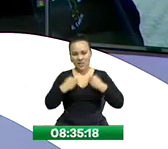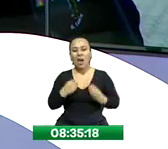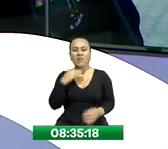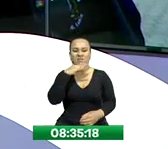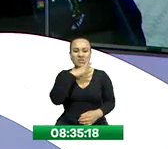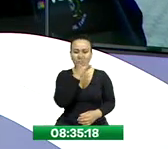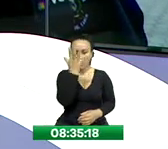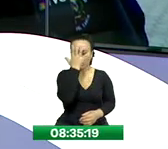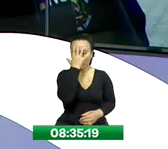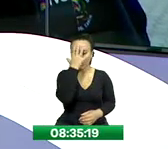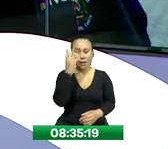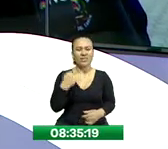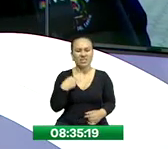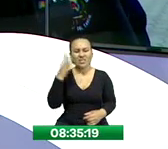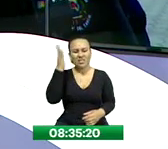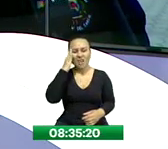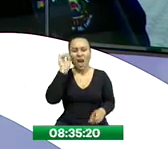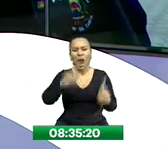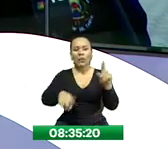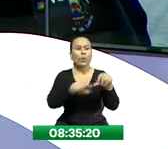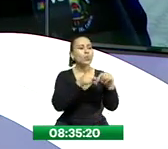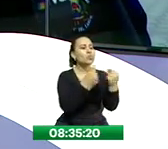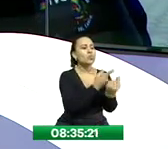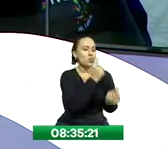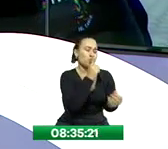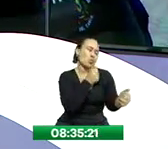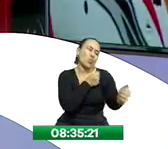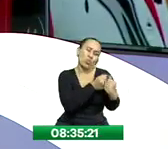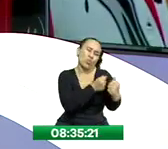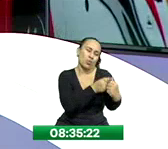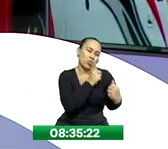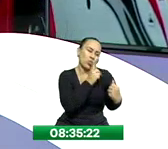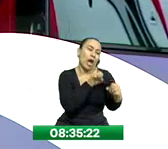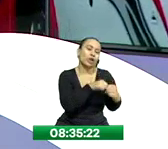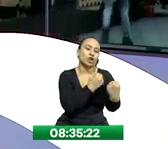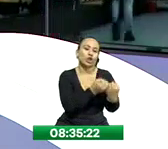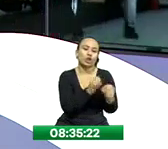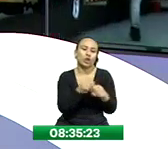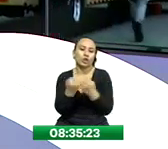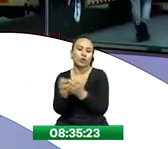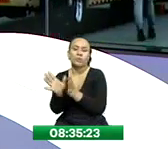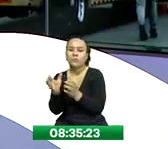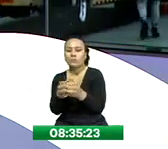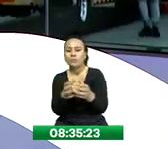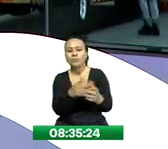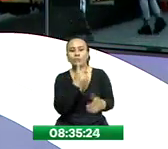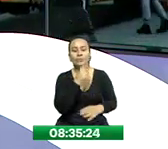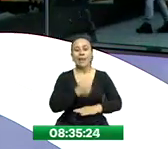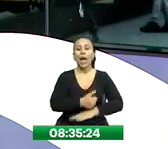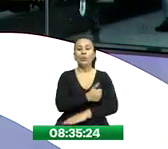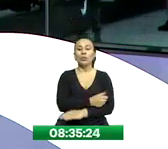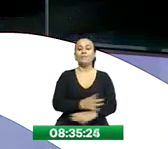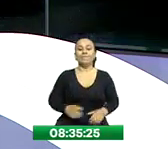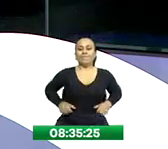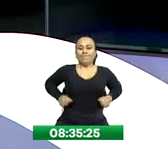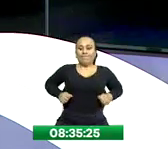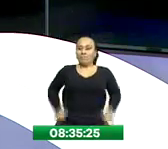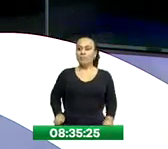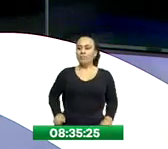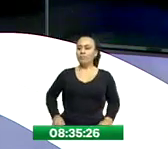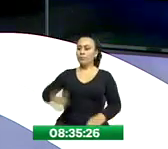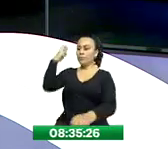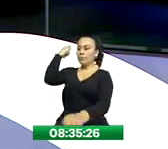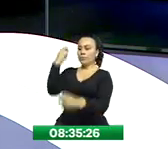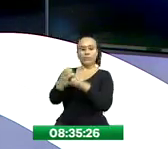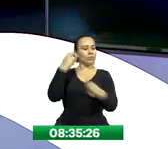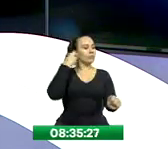De todos esos amarres que tienen estos gremios, esta sinvergüencería que hacen. Y no hay una autoridad que se faje los pantalones y se los ponga